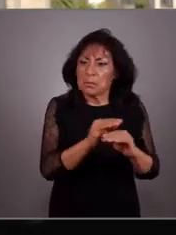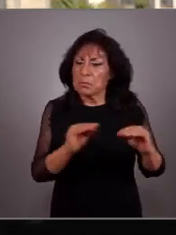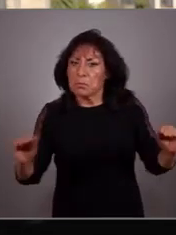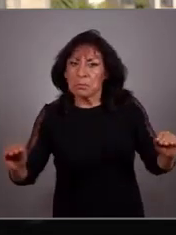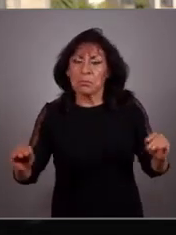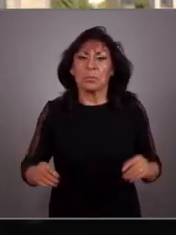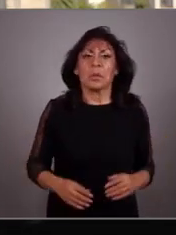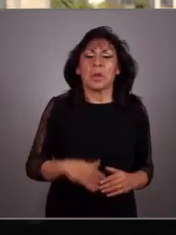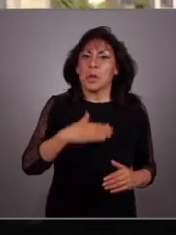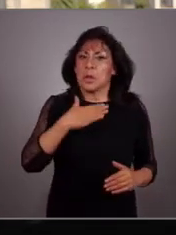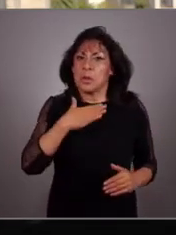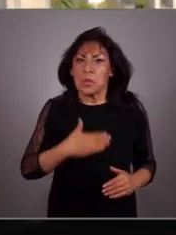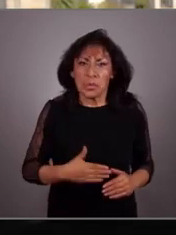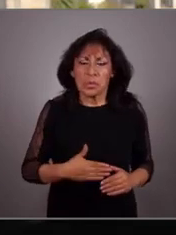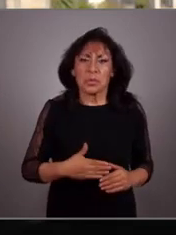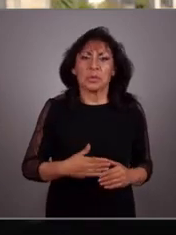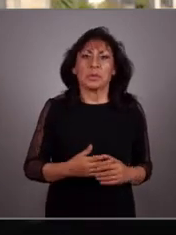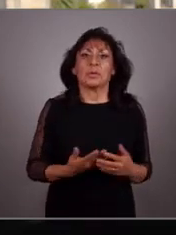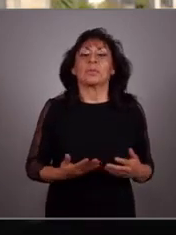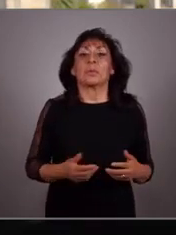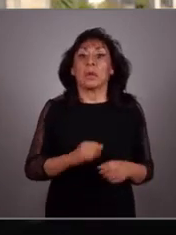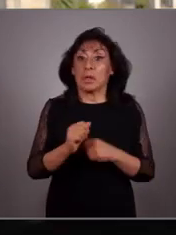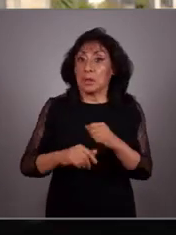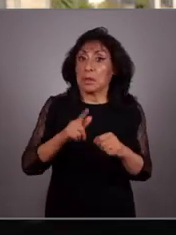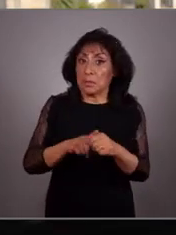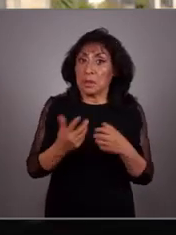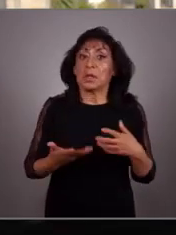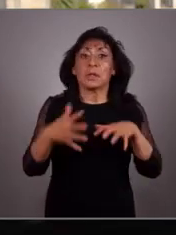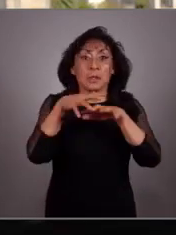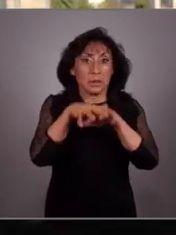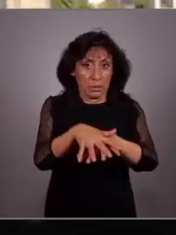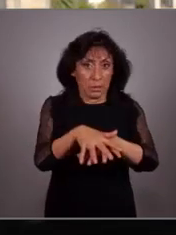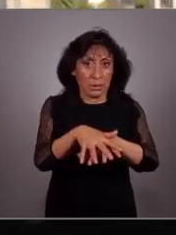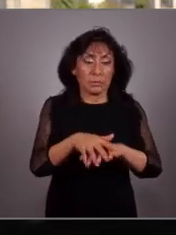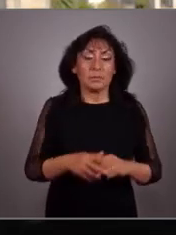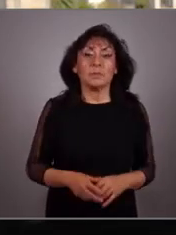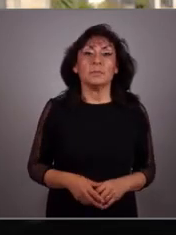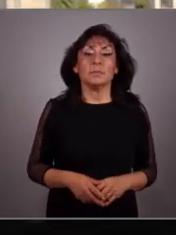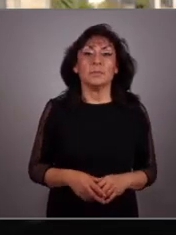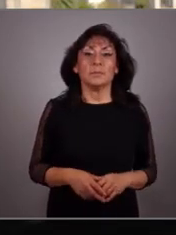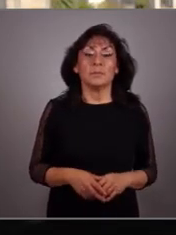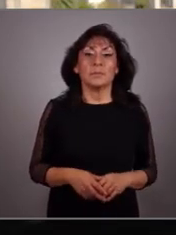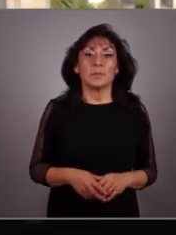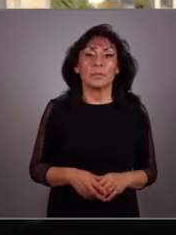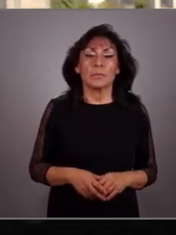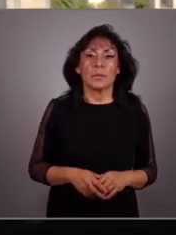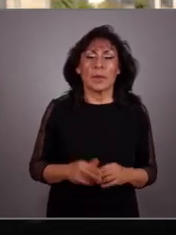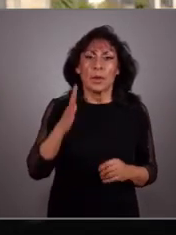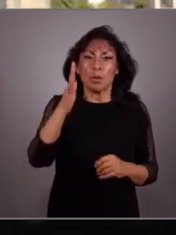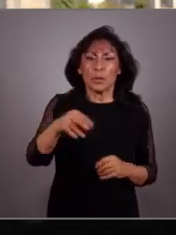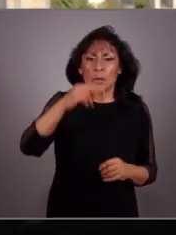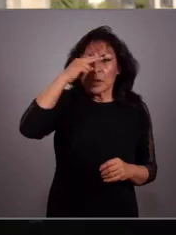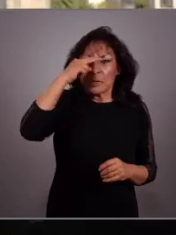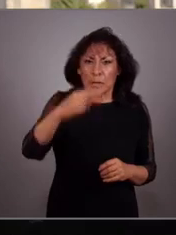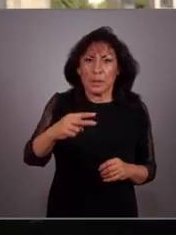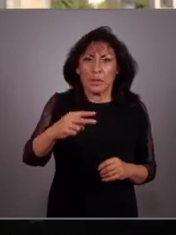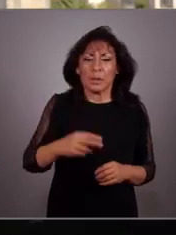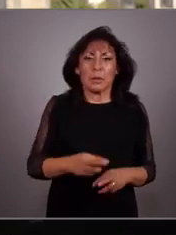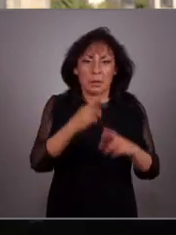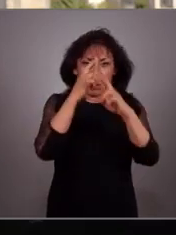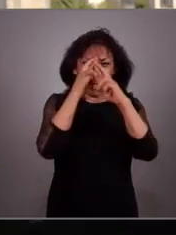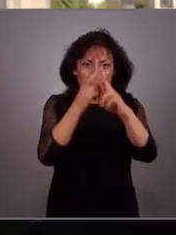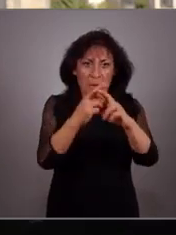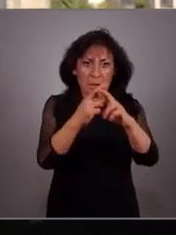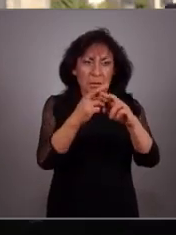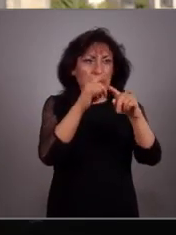Un México más justo con todos los seres sintientes, incluidos también los animales. El futuro de